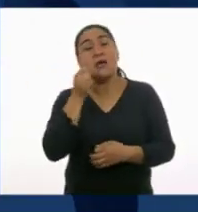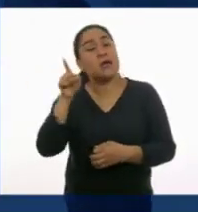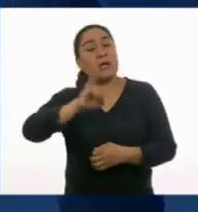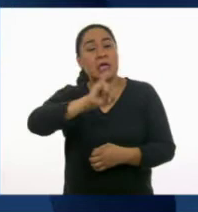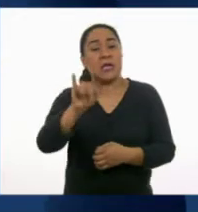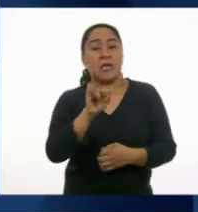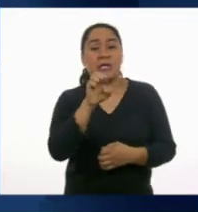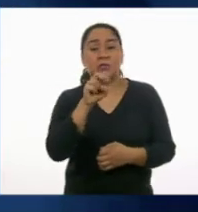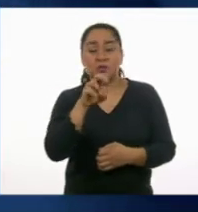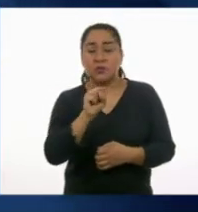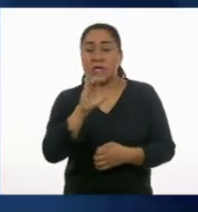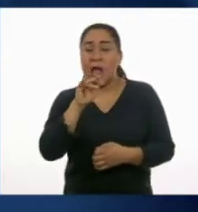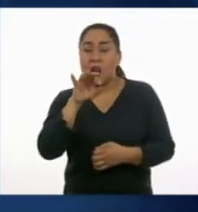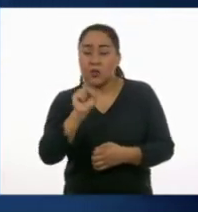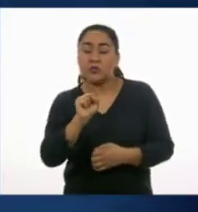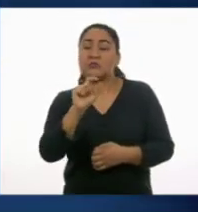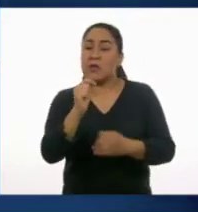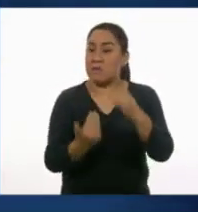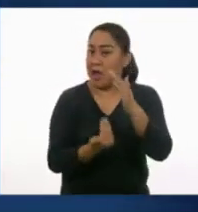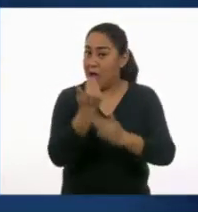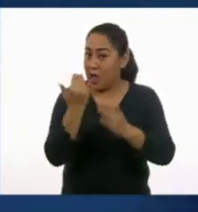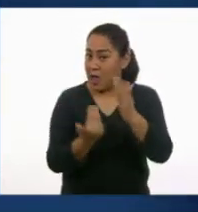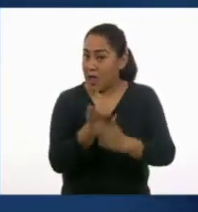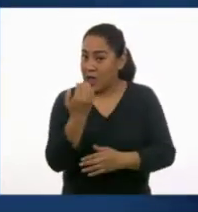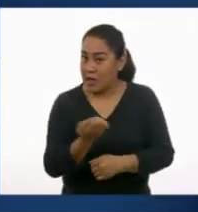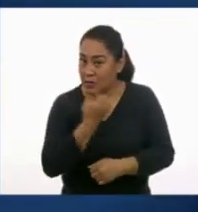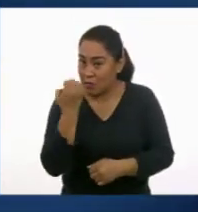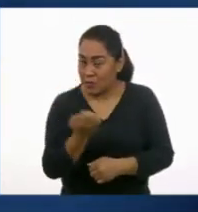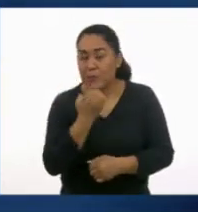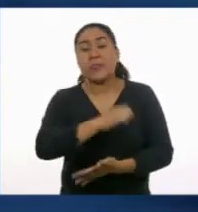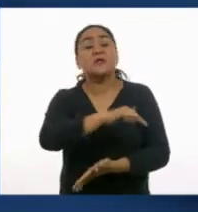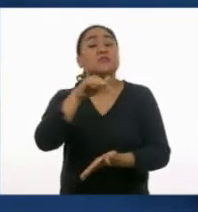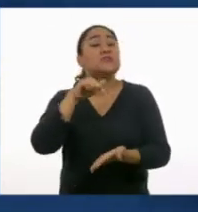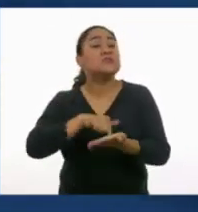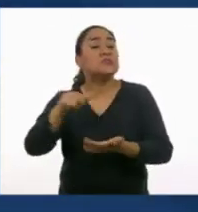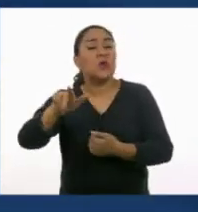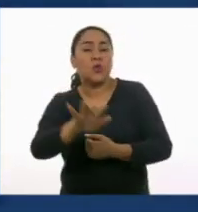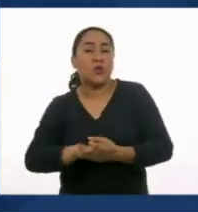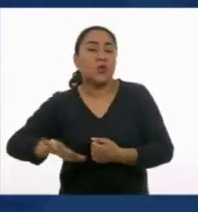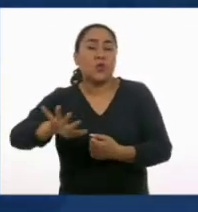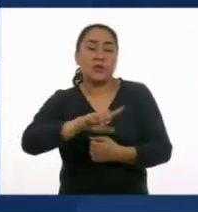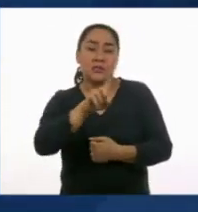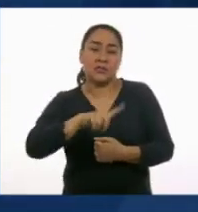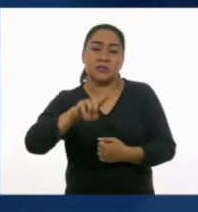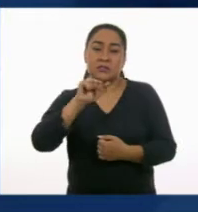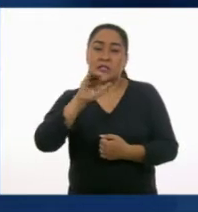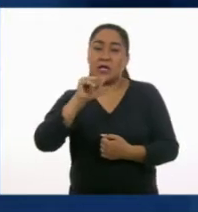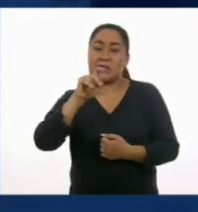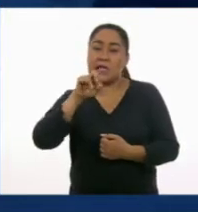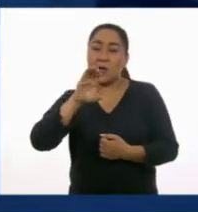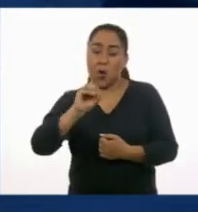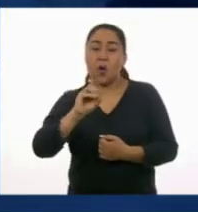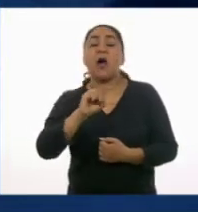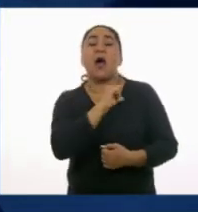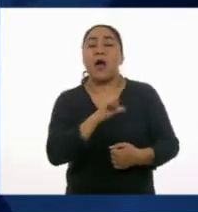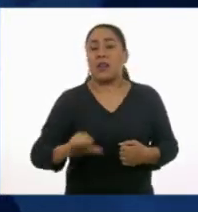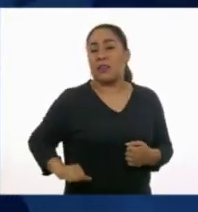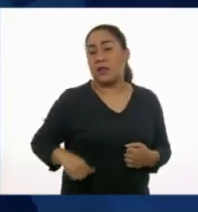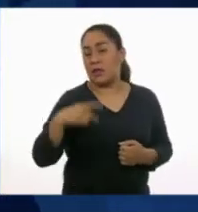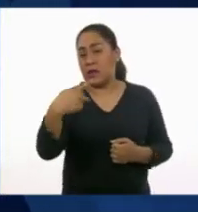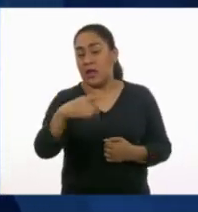Carlos Romero Villa, turno matutino, la cual se encuentra en la colonia Zacatenco, en la alcaldía Gustavo